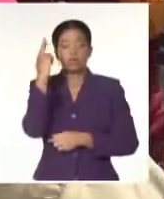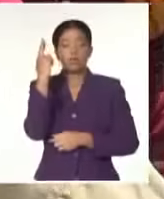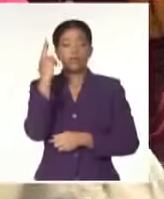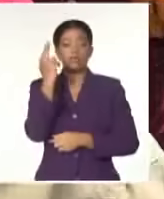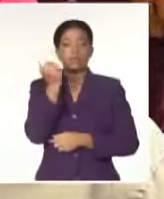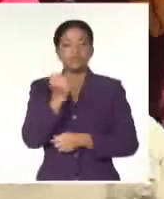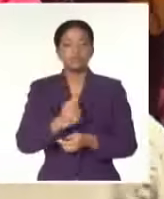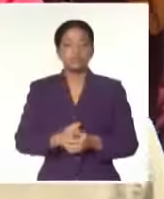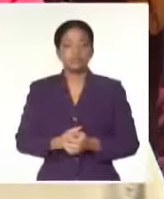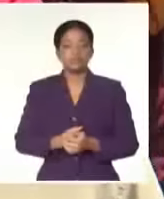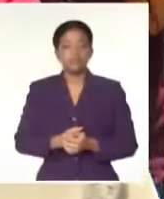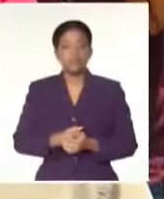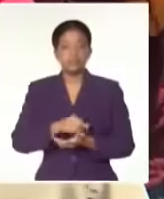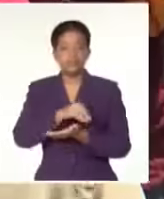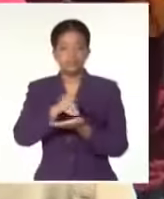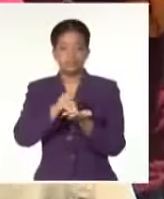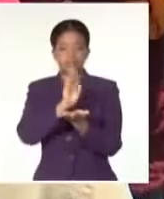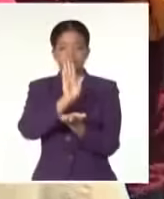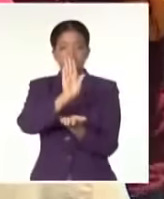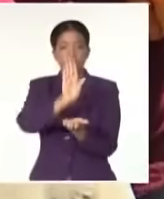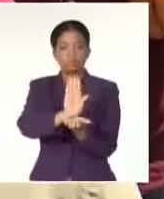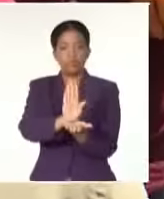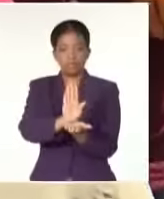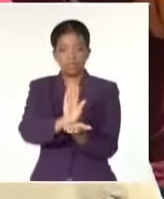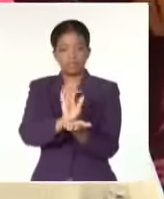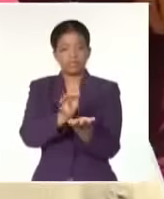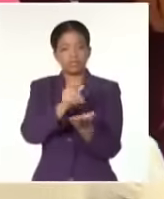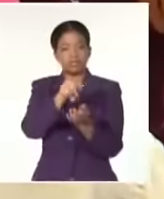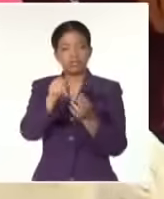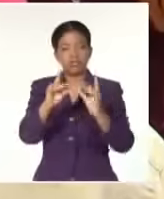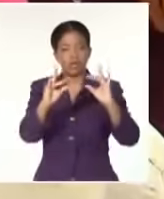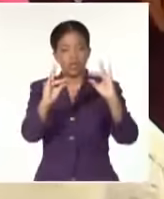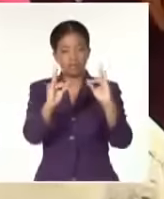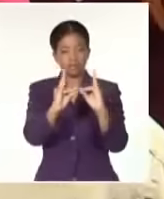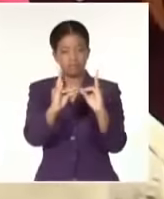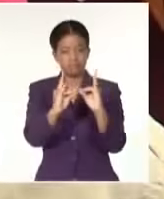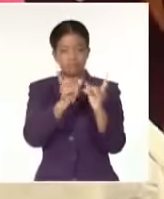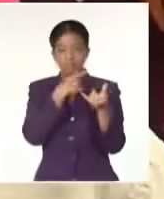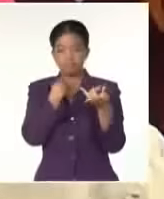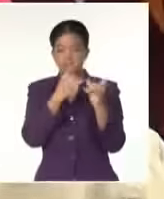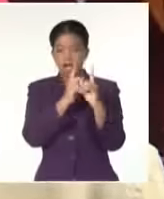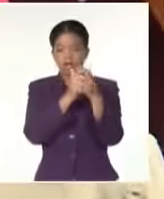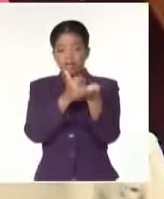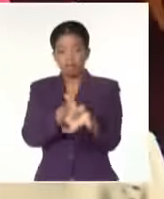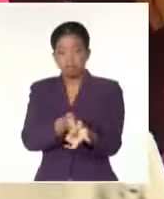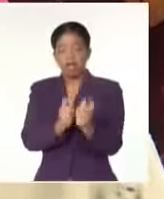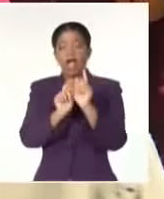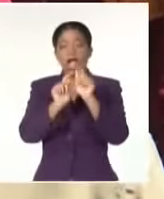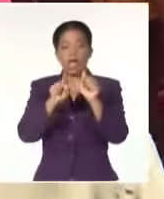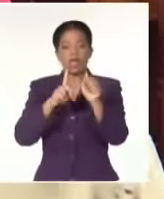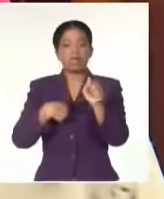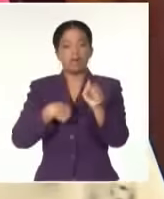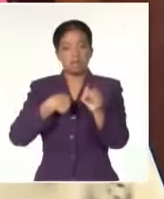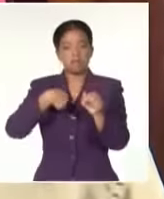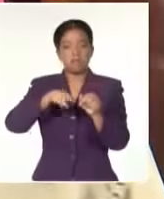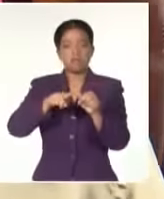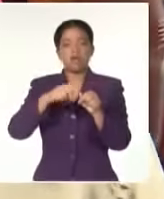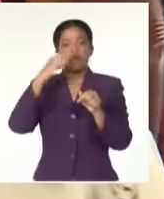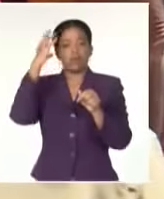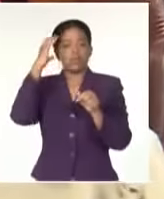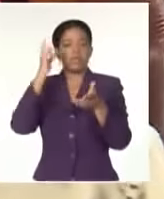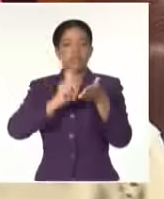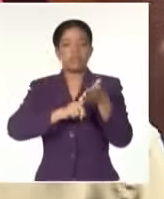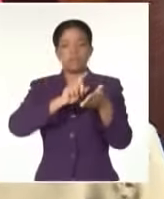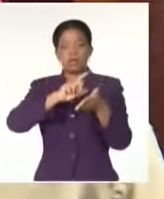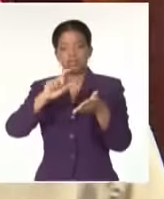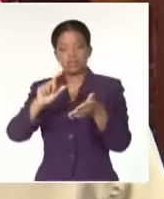¿no? en el panteón a los bomberos. Y ahí estaremos la dirección del partido, el gobierno, las instituciones, para rendir